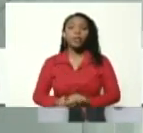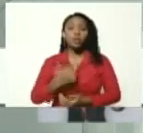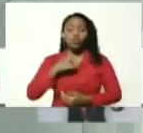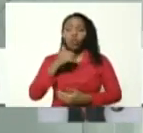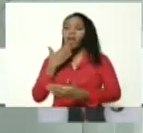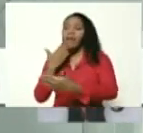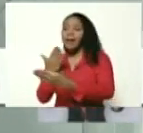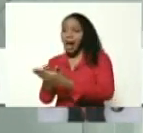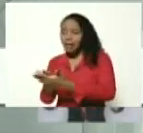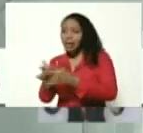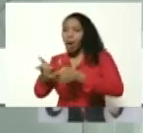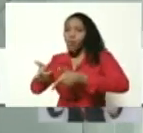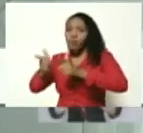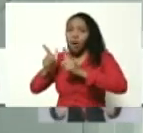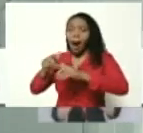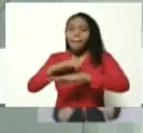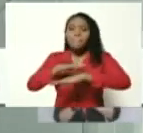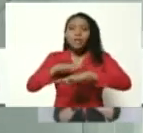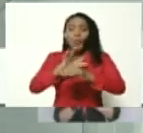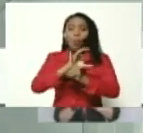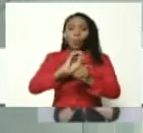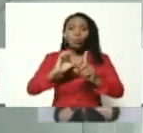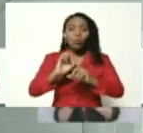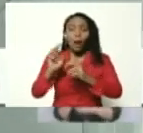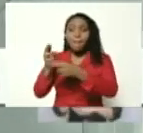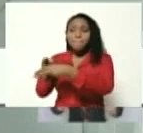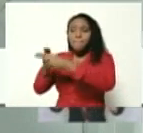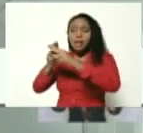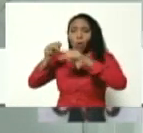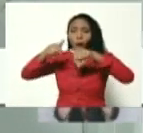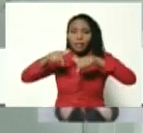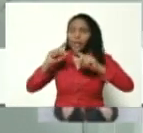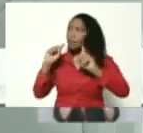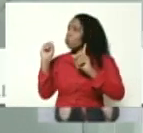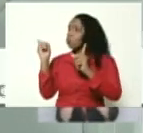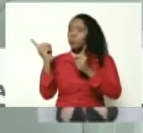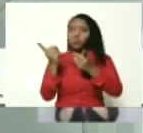las autoridades, al Ministro de Cultura, que ha cedido